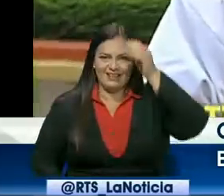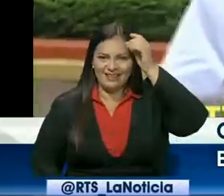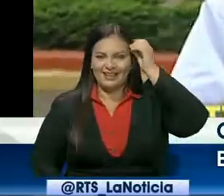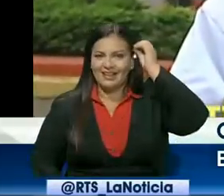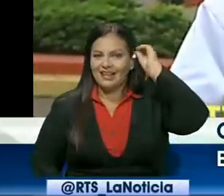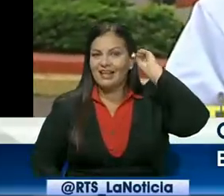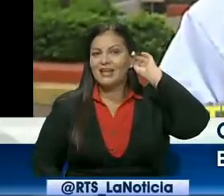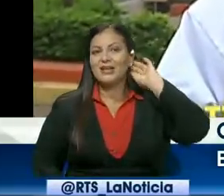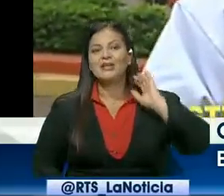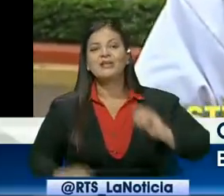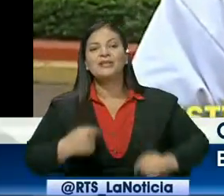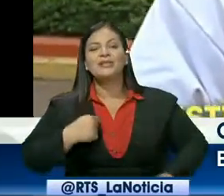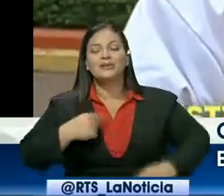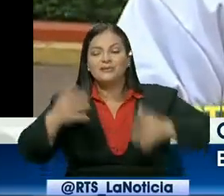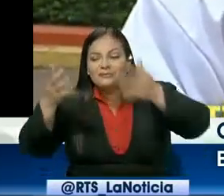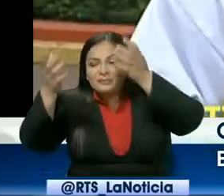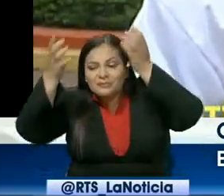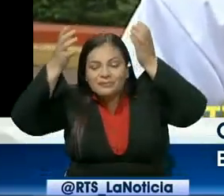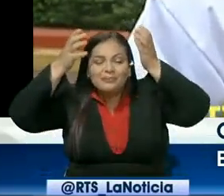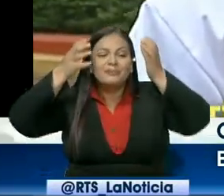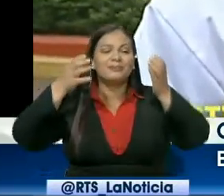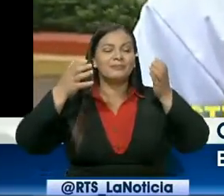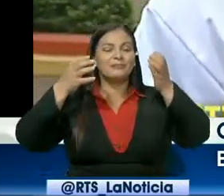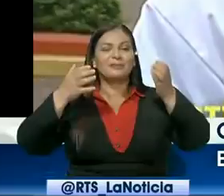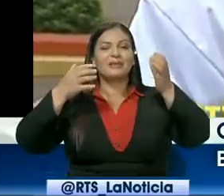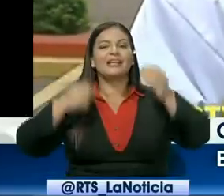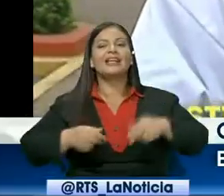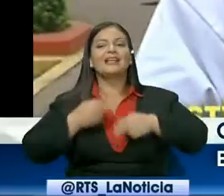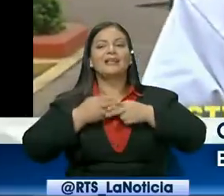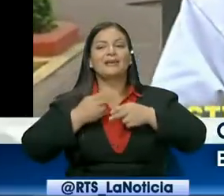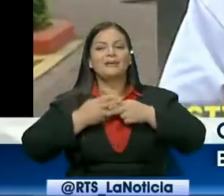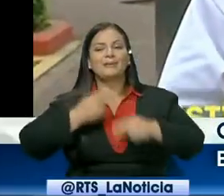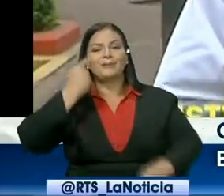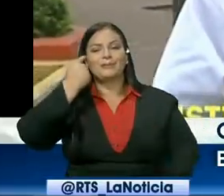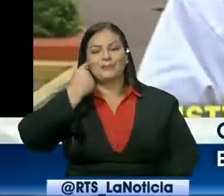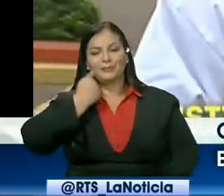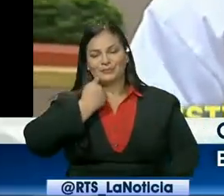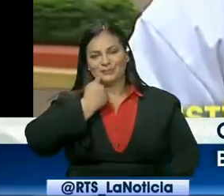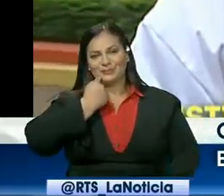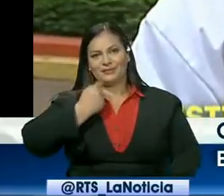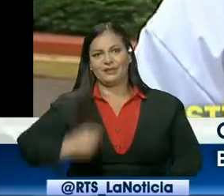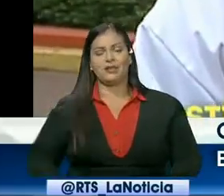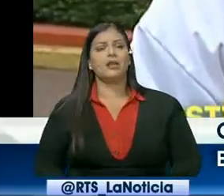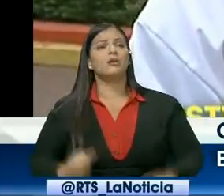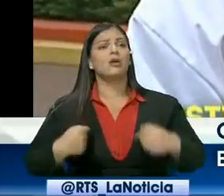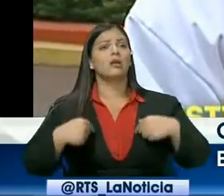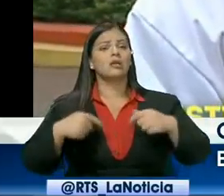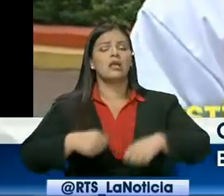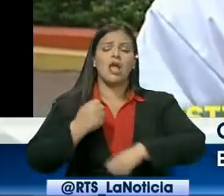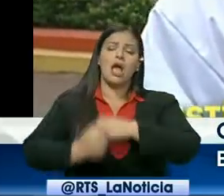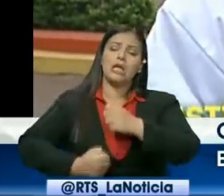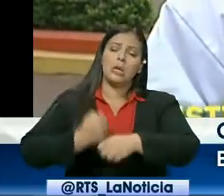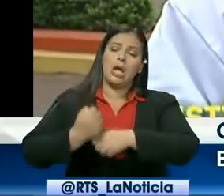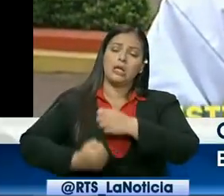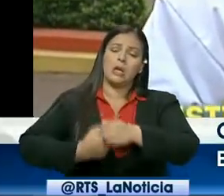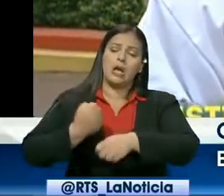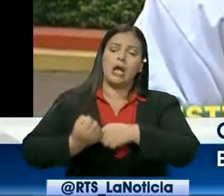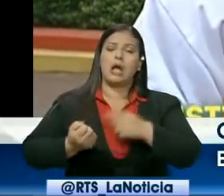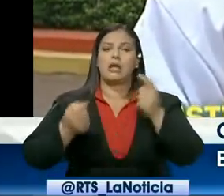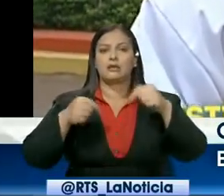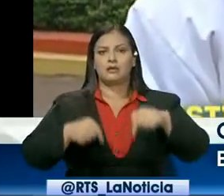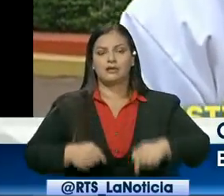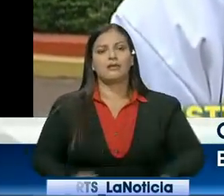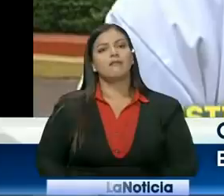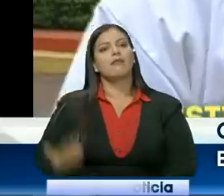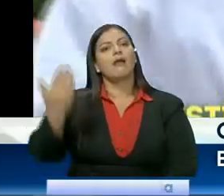personifico a Simoncito. Tengo viviendo muchos años aquí en Simón Bolívar y verdaderamente Simoncito lo interpreta, es el personaje que interpreta lo que es el alcalde.